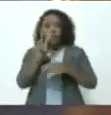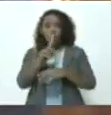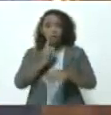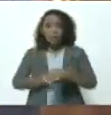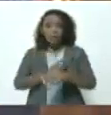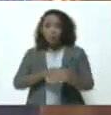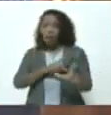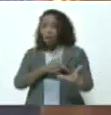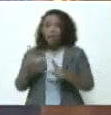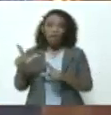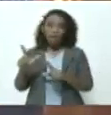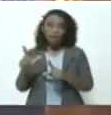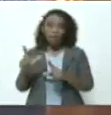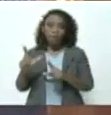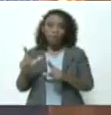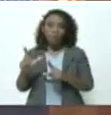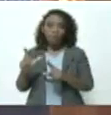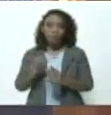están hechas.